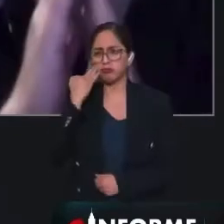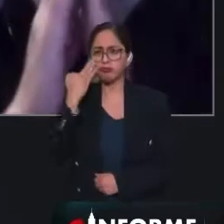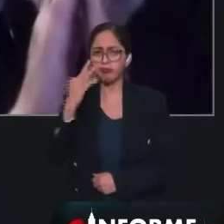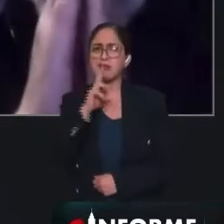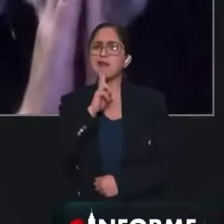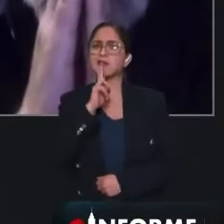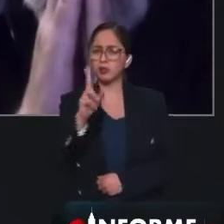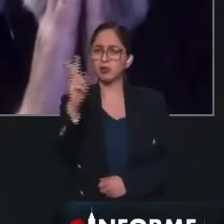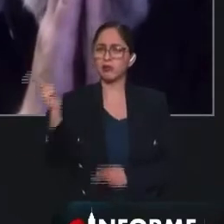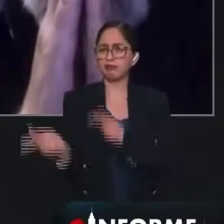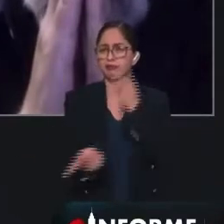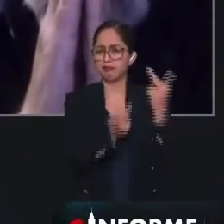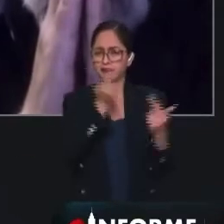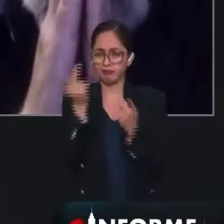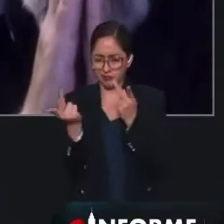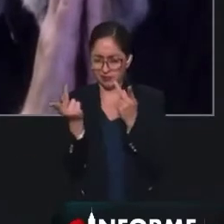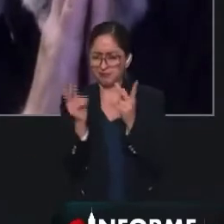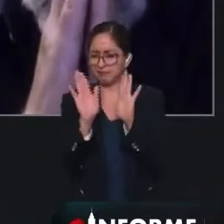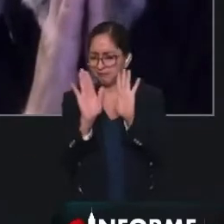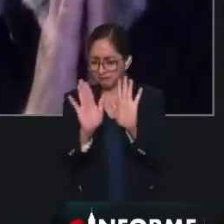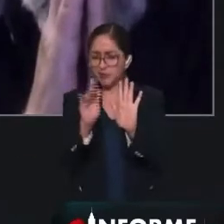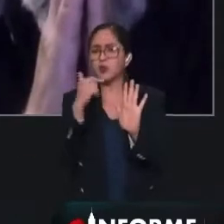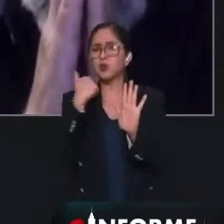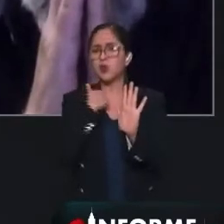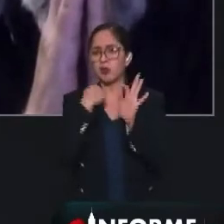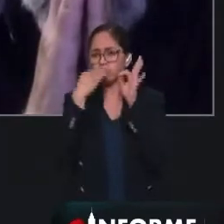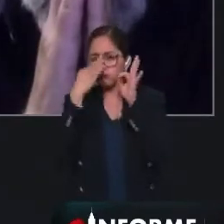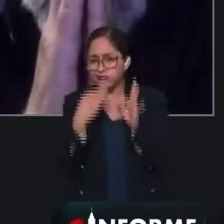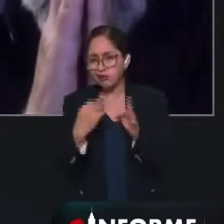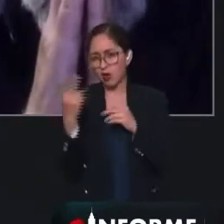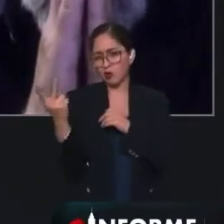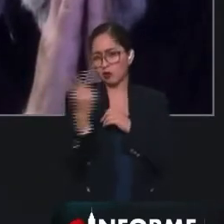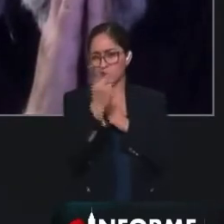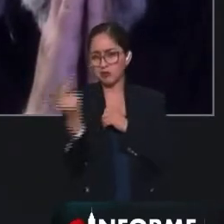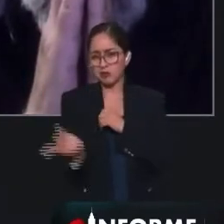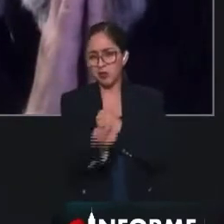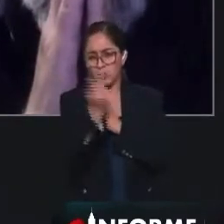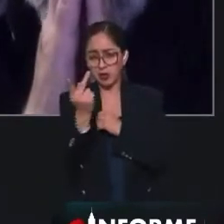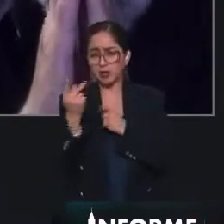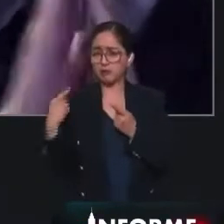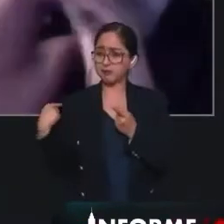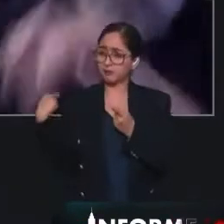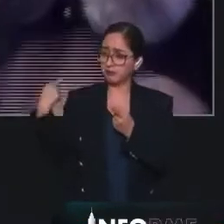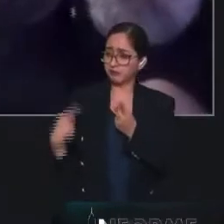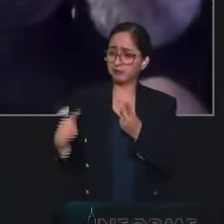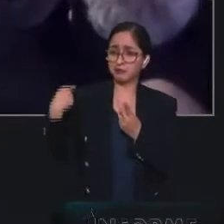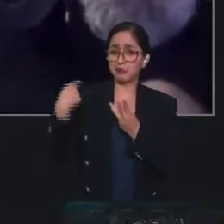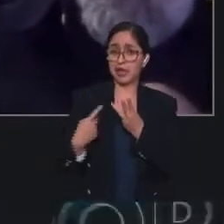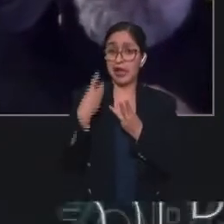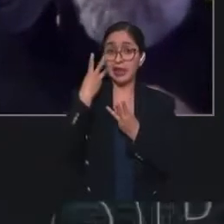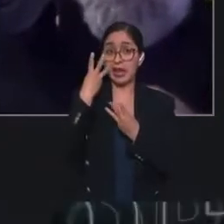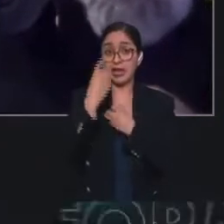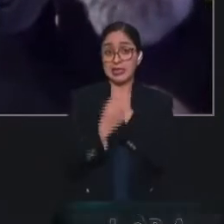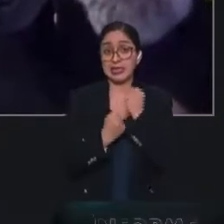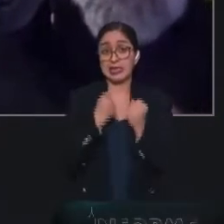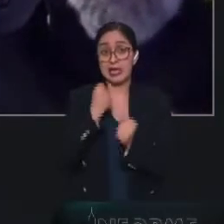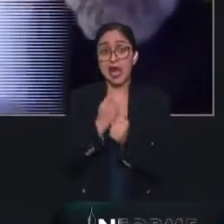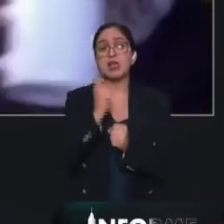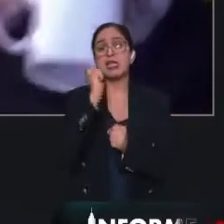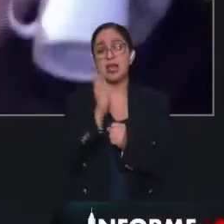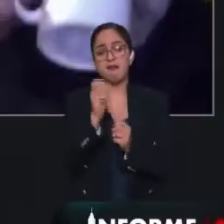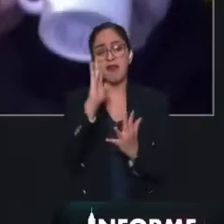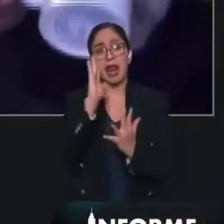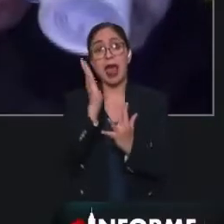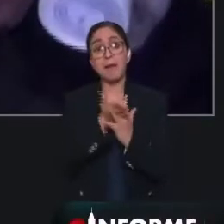querría preguntar, a ver, directamente, 3 años, estamos a la mitad del camino de este sexenio. ¿En